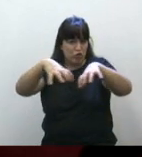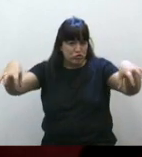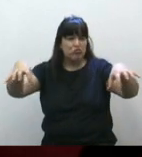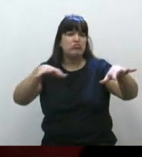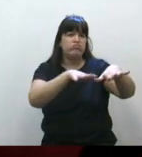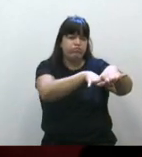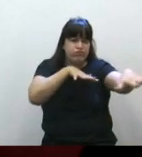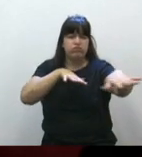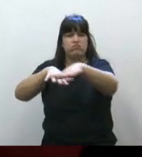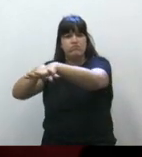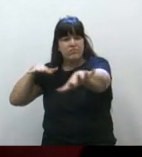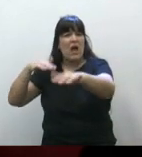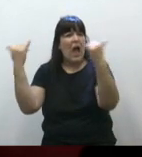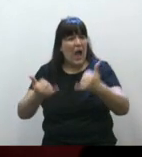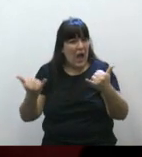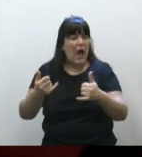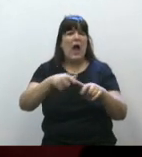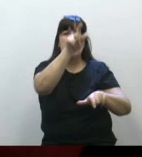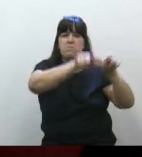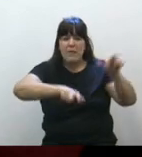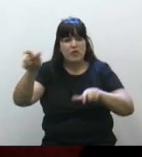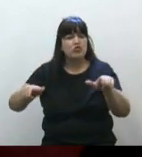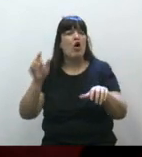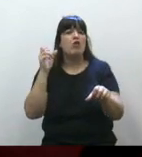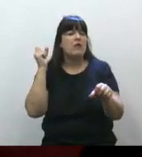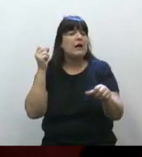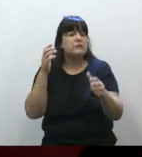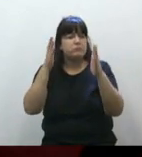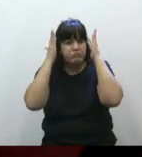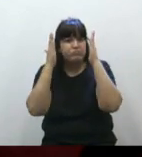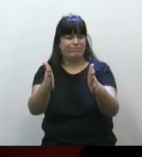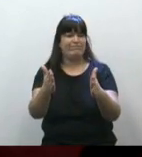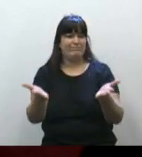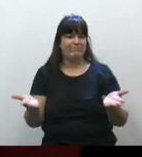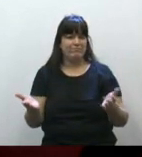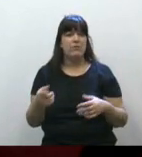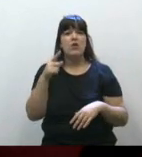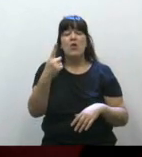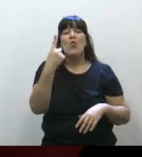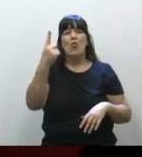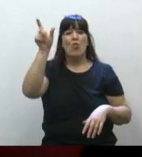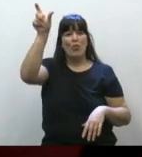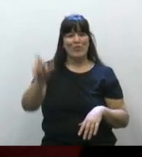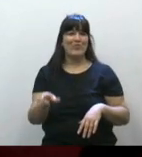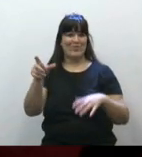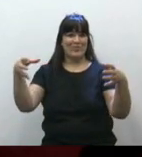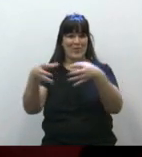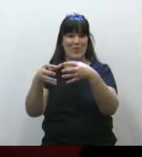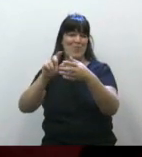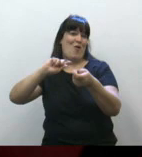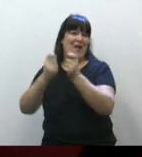lados hay gente que está comprometida con este debate viene bien para uno de los pensadores de cambiemos